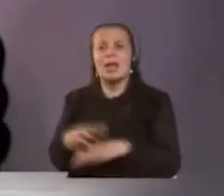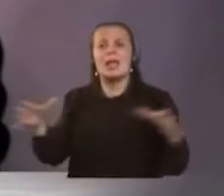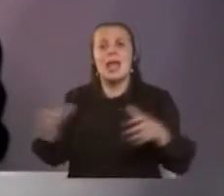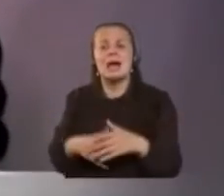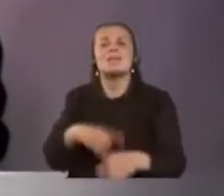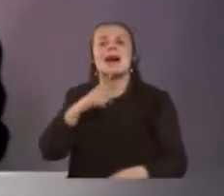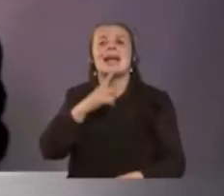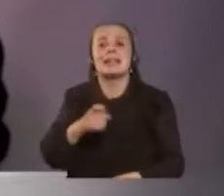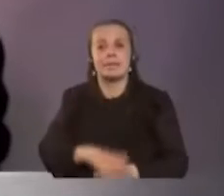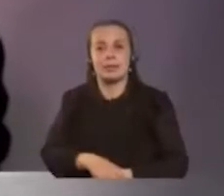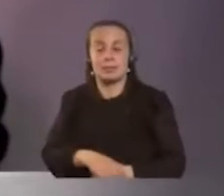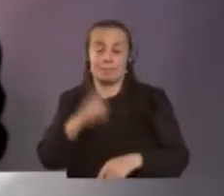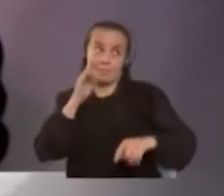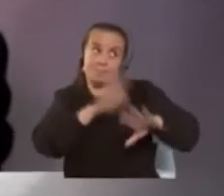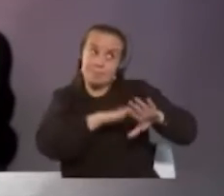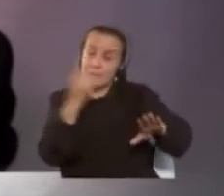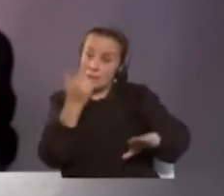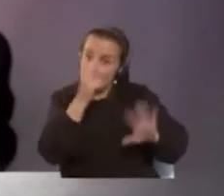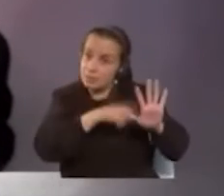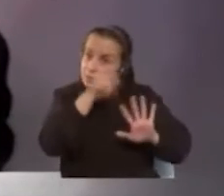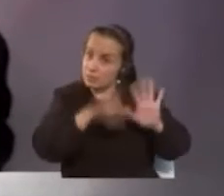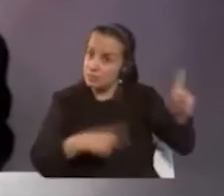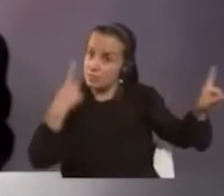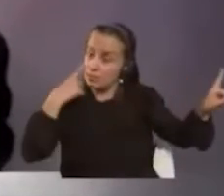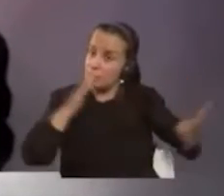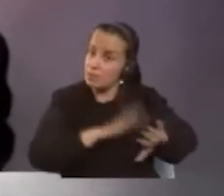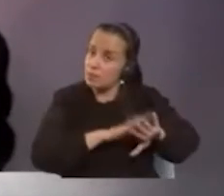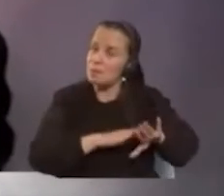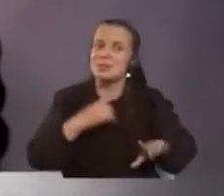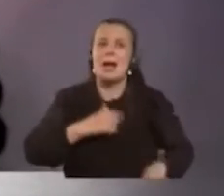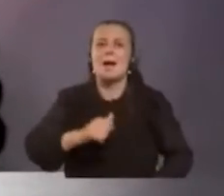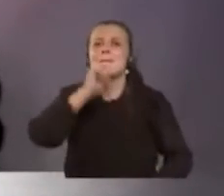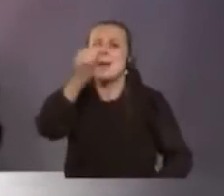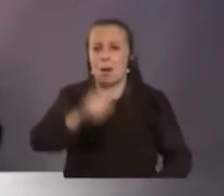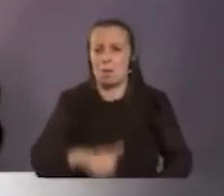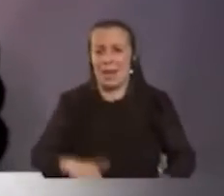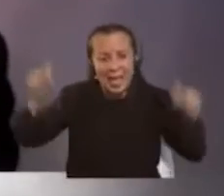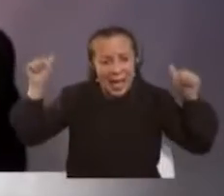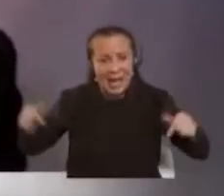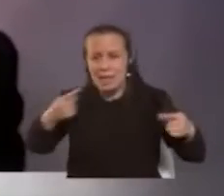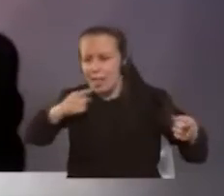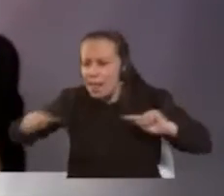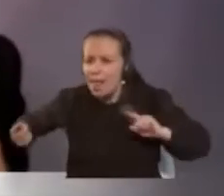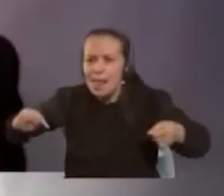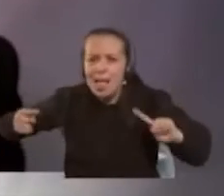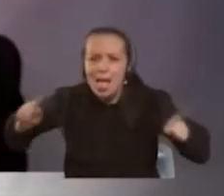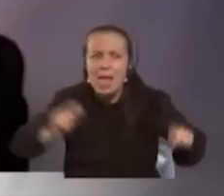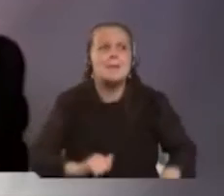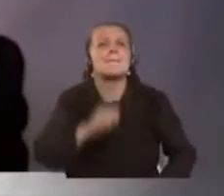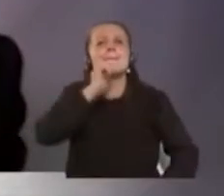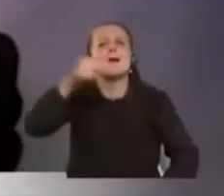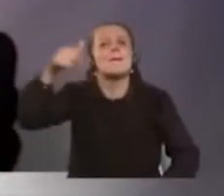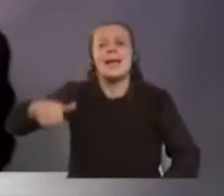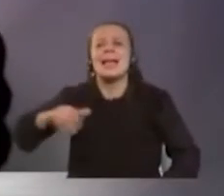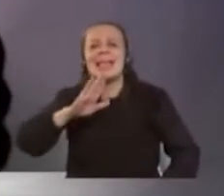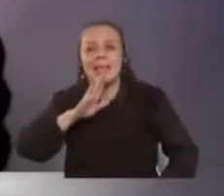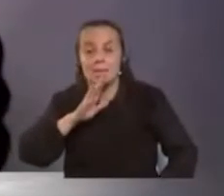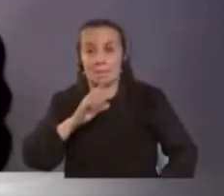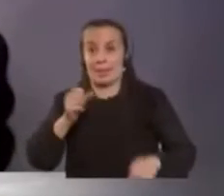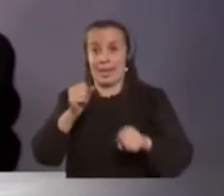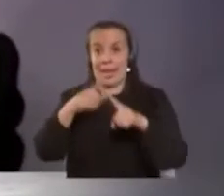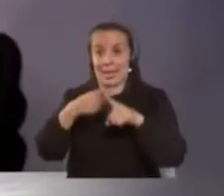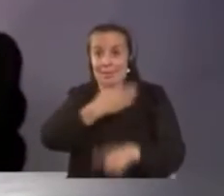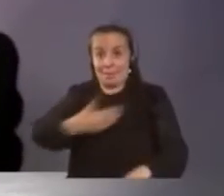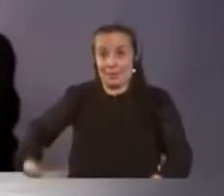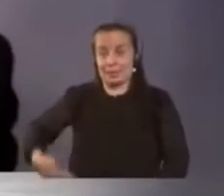Quiero insistir en esto, señora presidenta. A mí me parece de lo peor de toda esta discusión es que hayan salido el expresidente